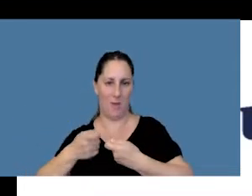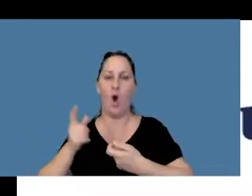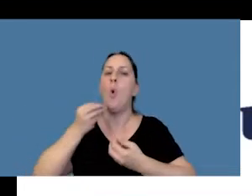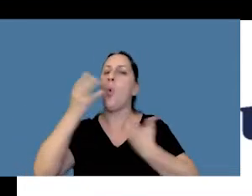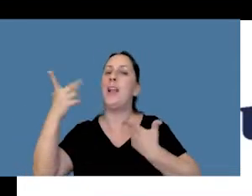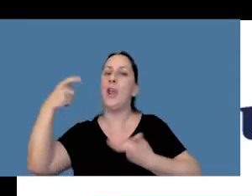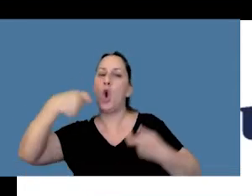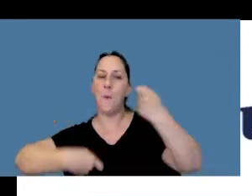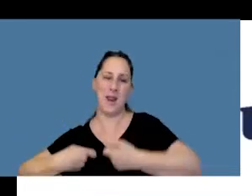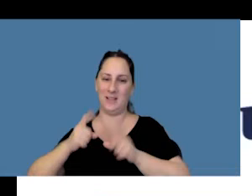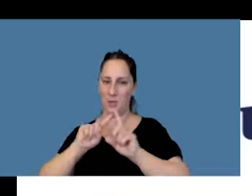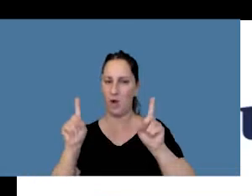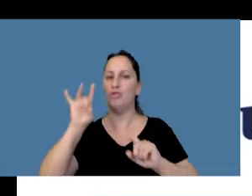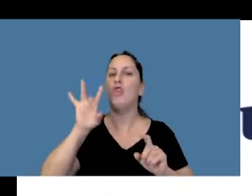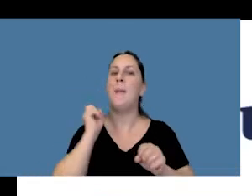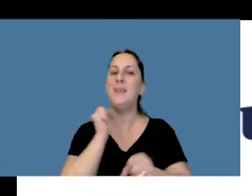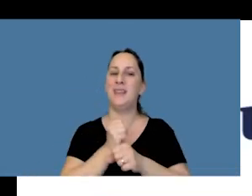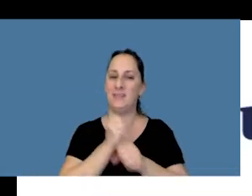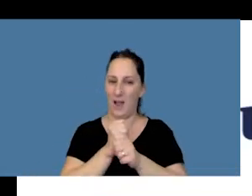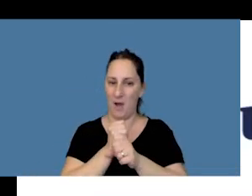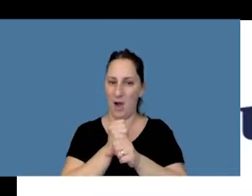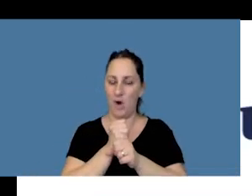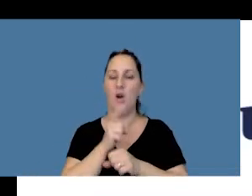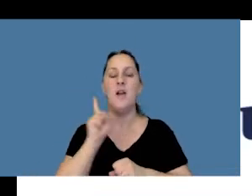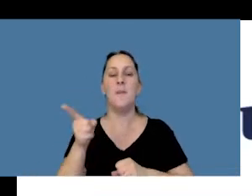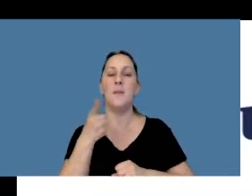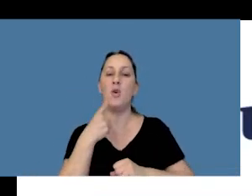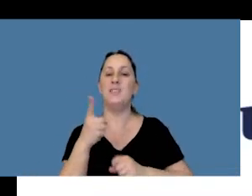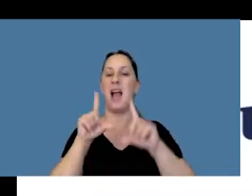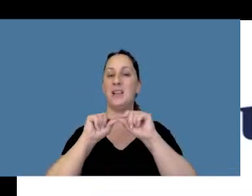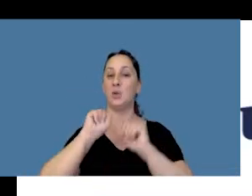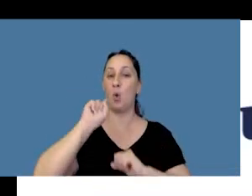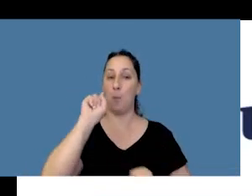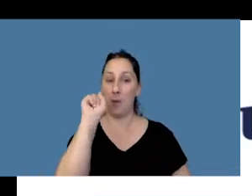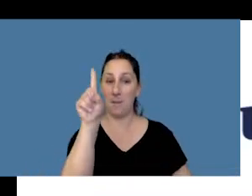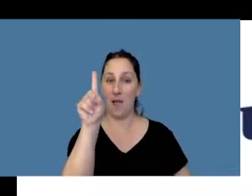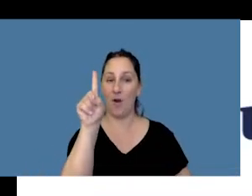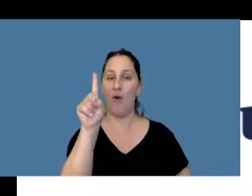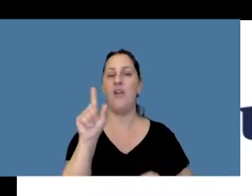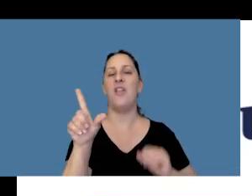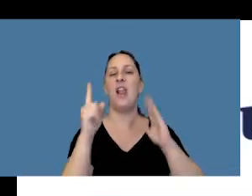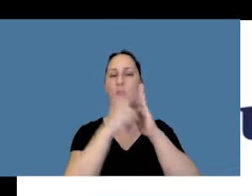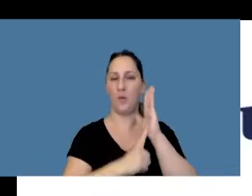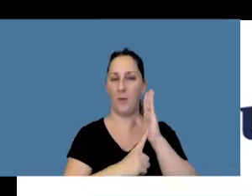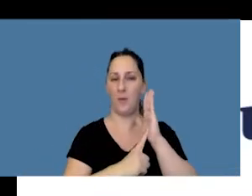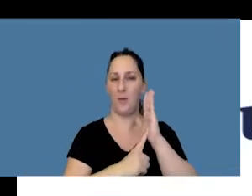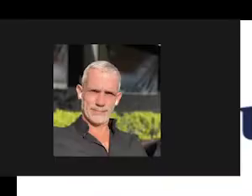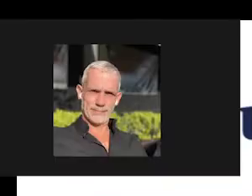cooperativa, solamente las de trabajo, tal como reza el artículo 1 de la normativa de